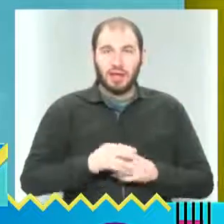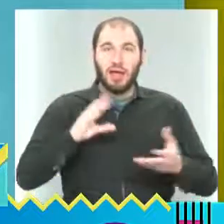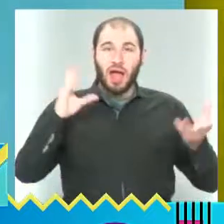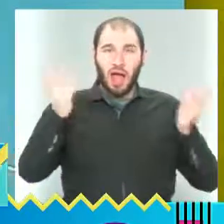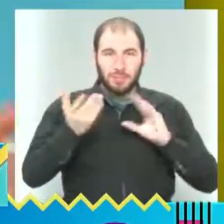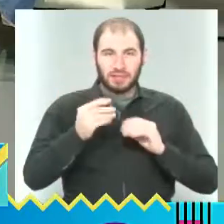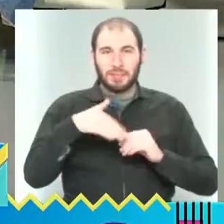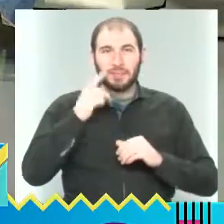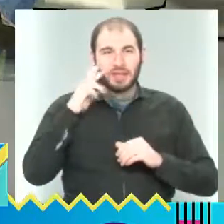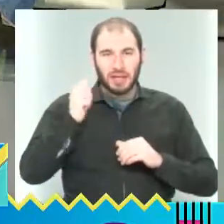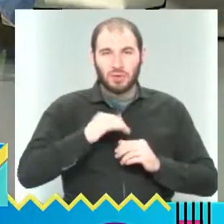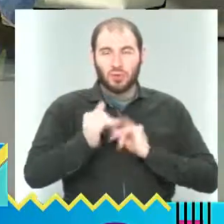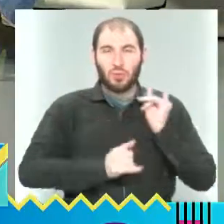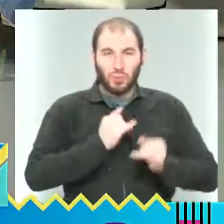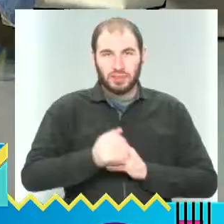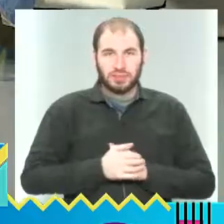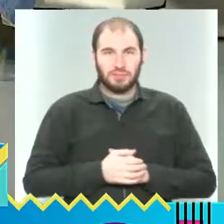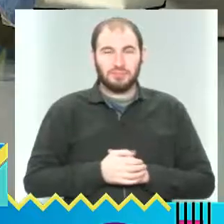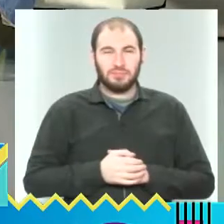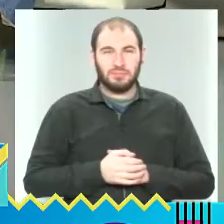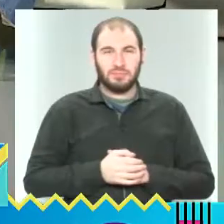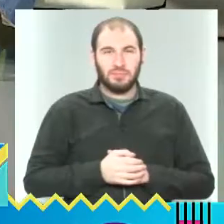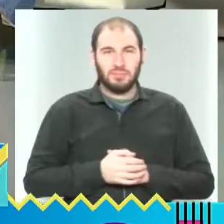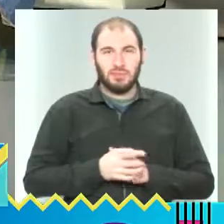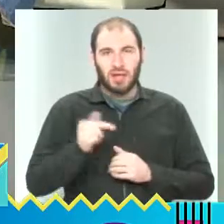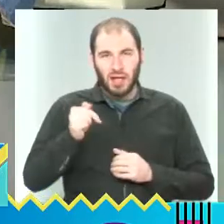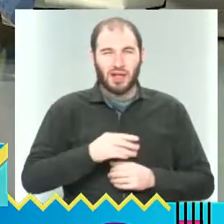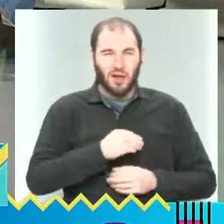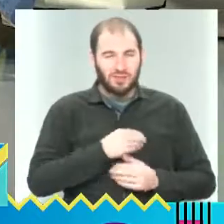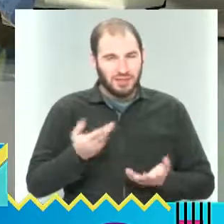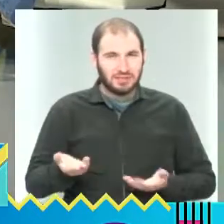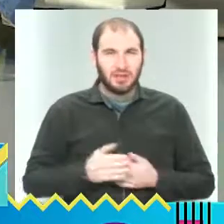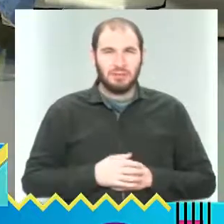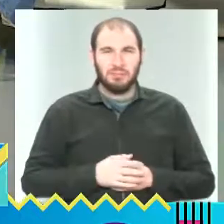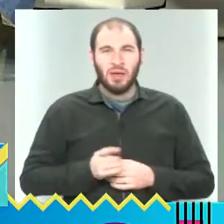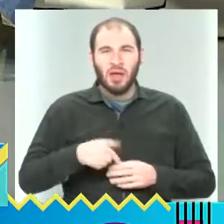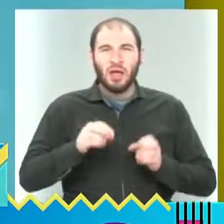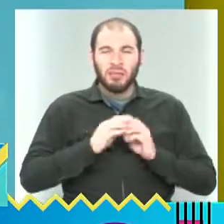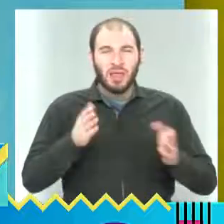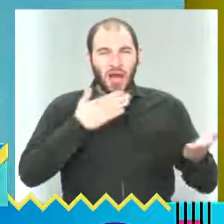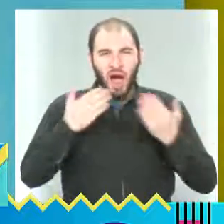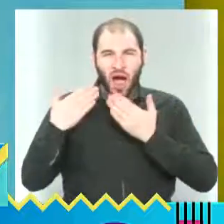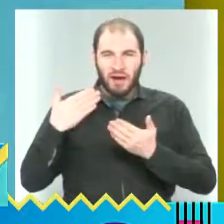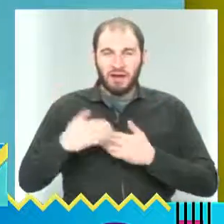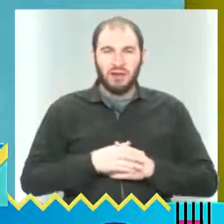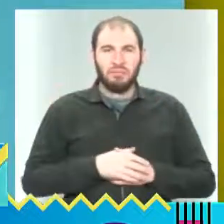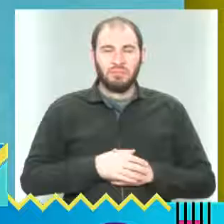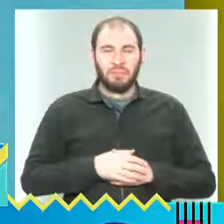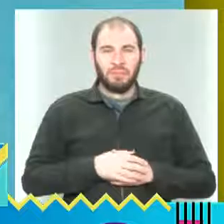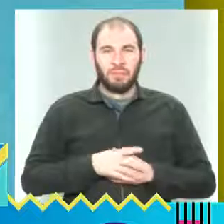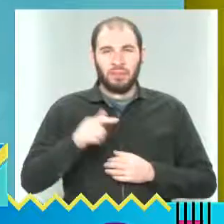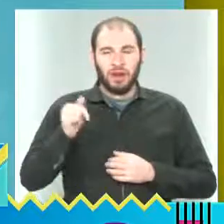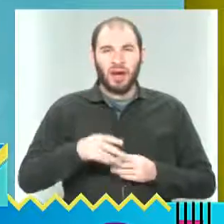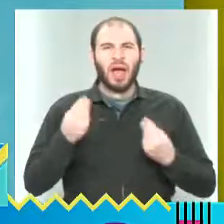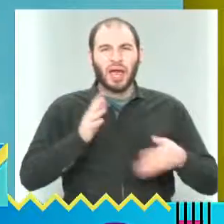como le dice Miriam, ¿sí? Para ir poniéndonos así en confianza ya, para que empecemos a dialogar en esto de,